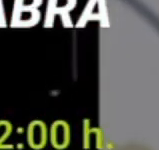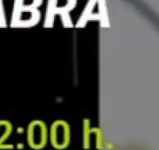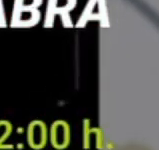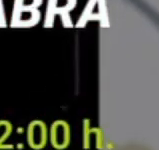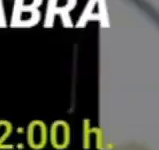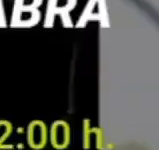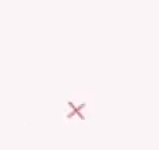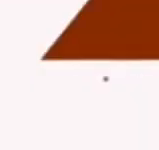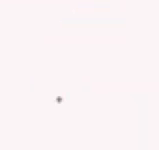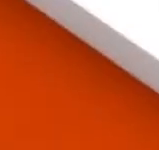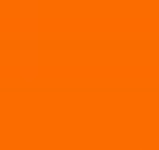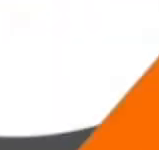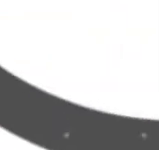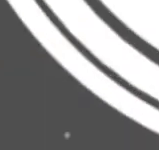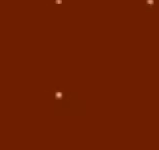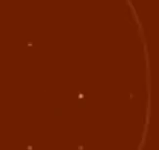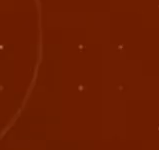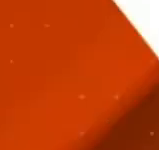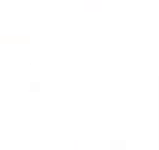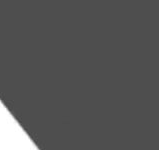horas.